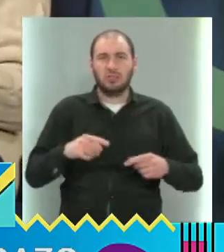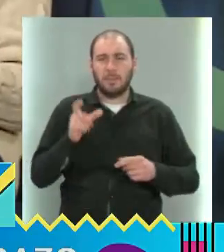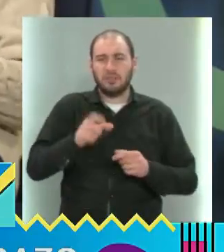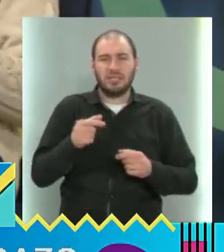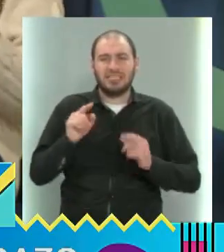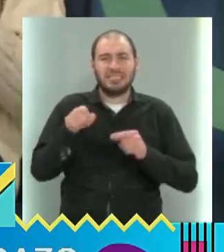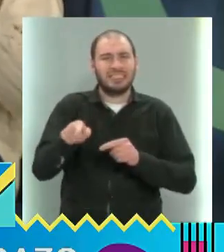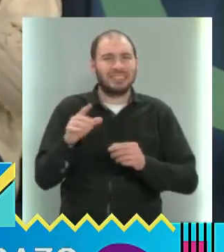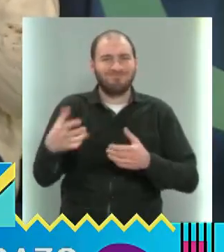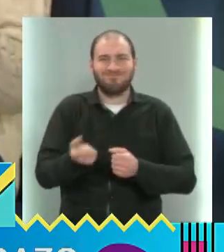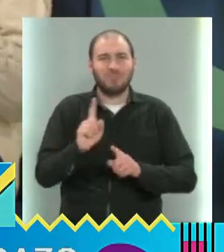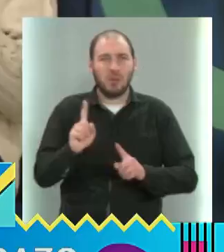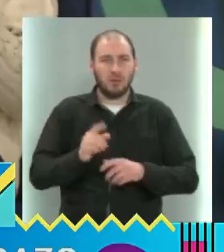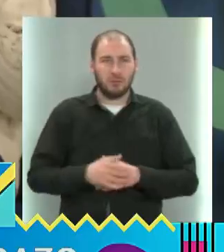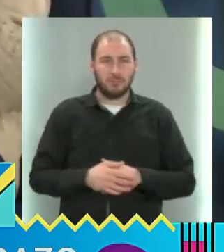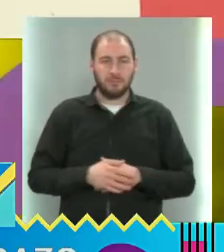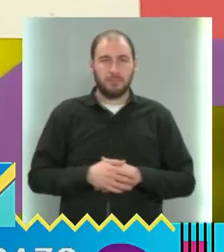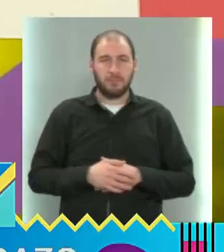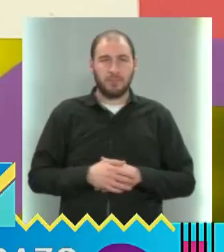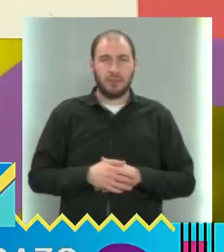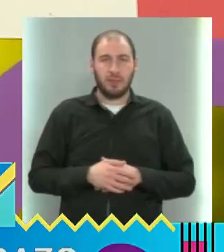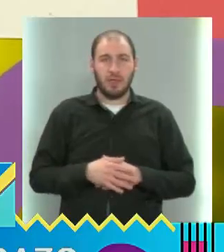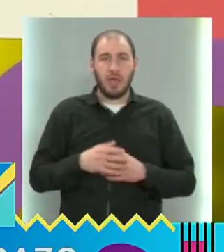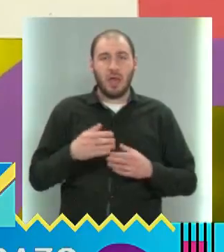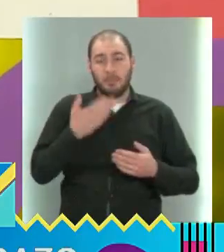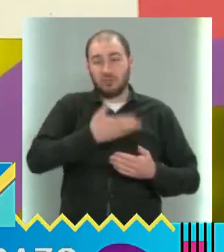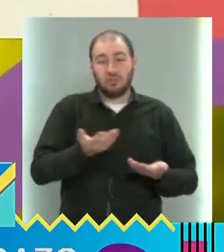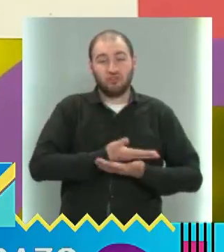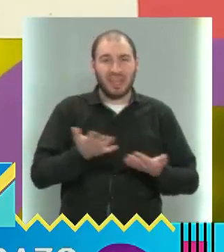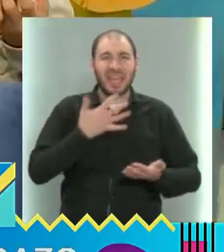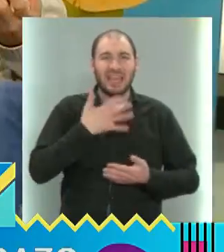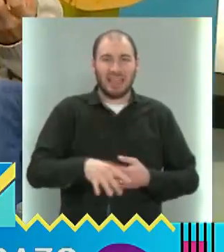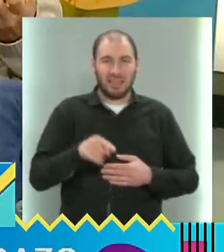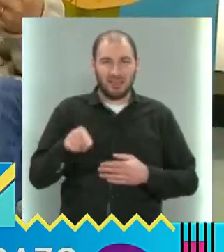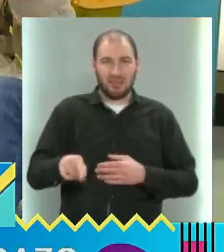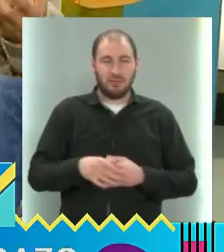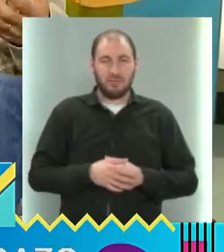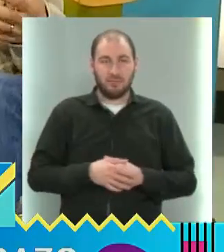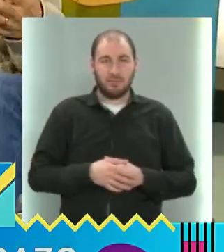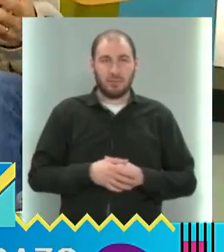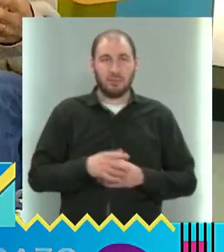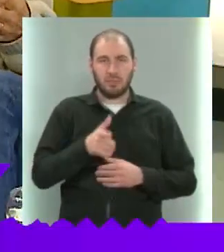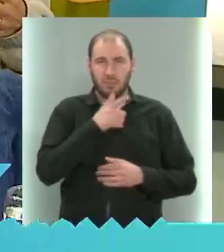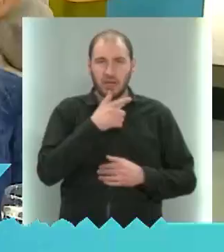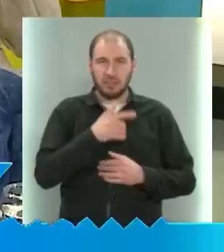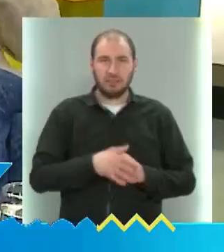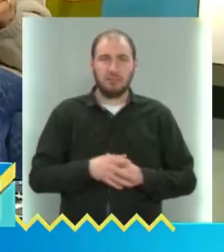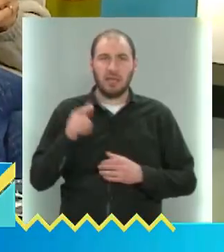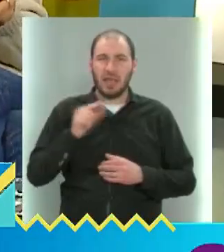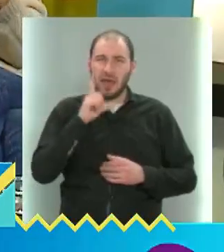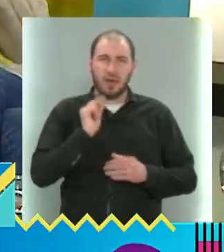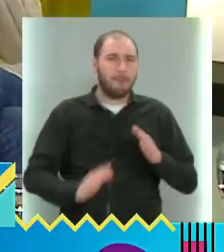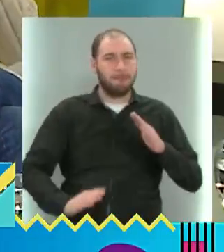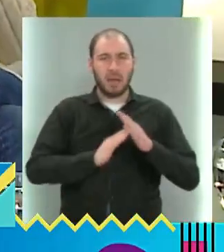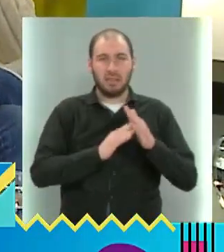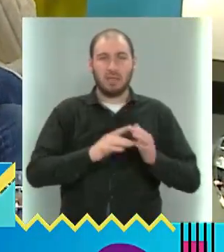quiere llegar. Entonces, bueno, el común de la gente entiende eso, y por eso yo creo que es un día